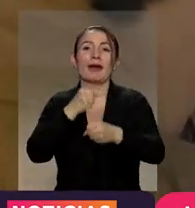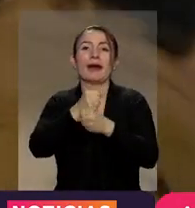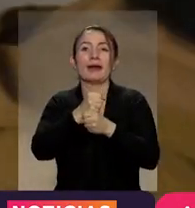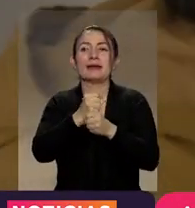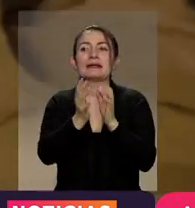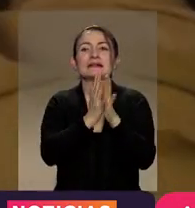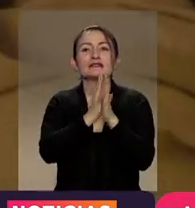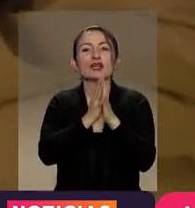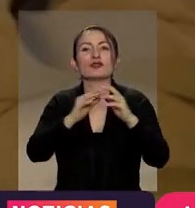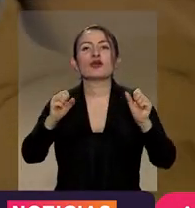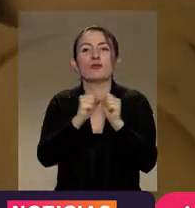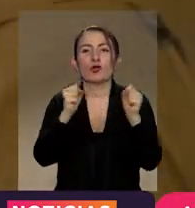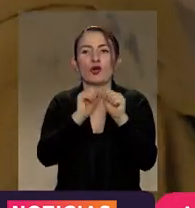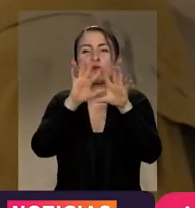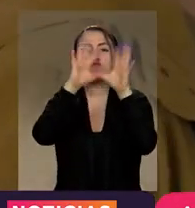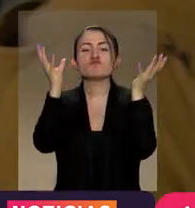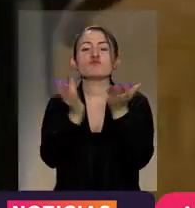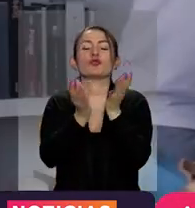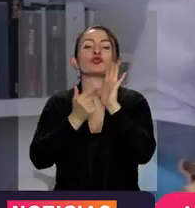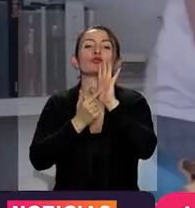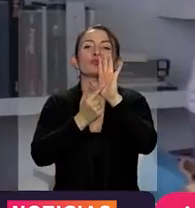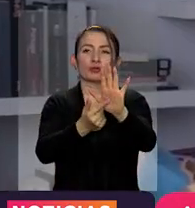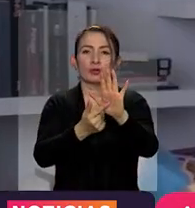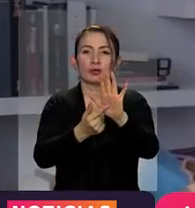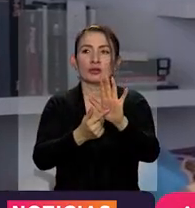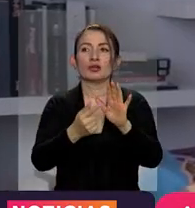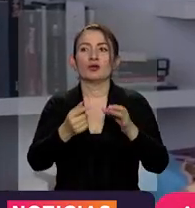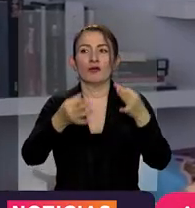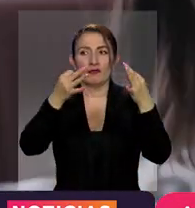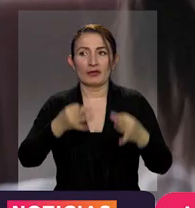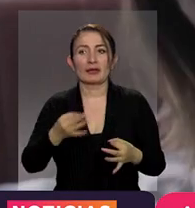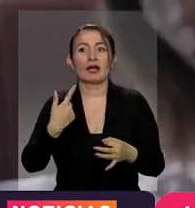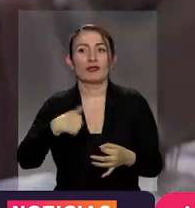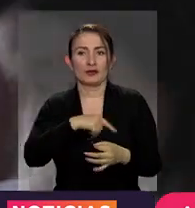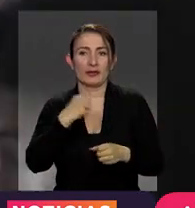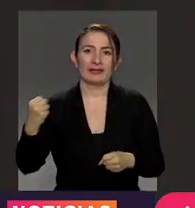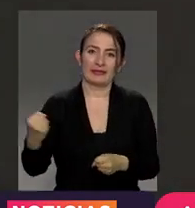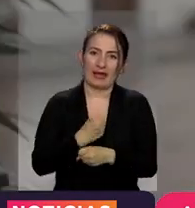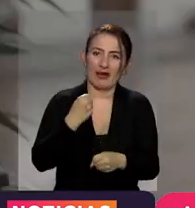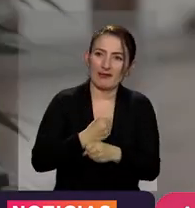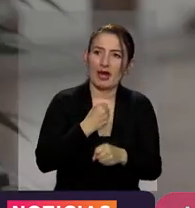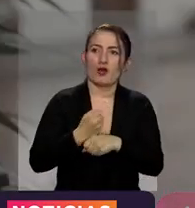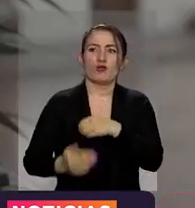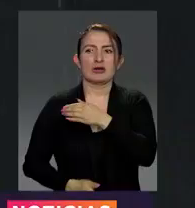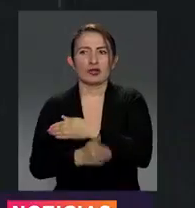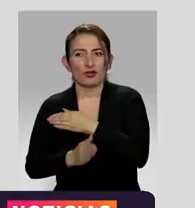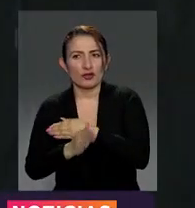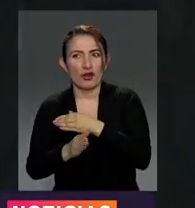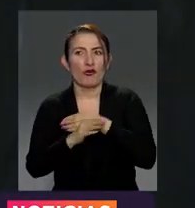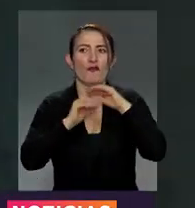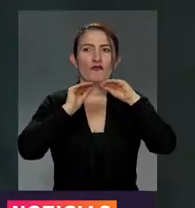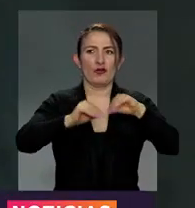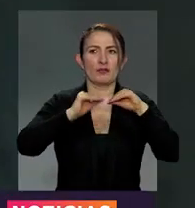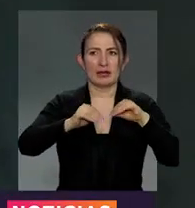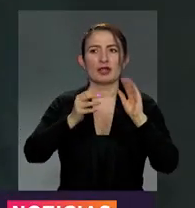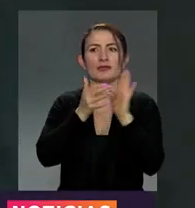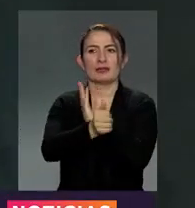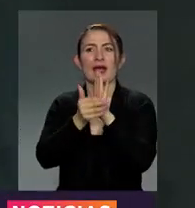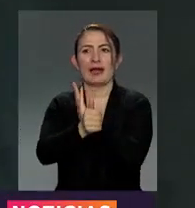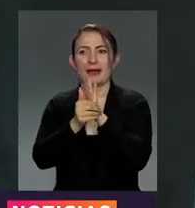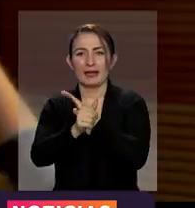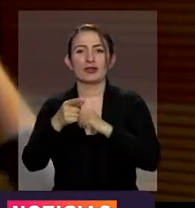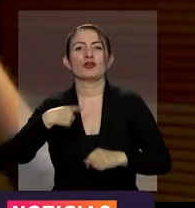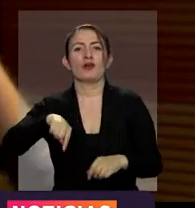para el mundo simón deja sus raíces en alto y demuestra que con trabajo constancia formación y talento no existen